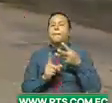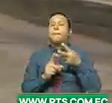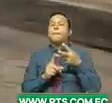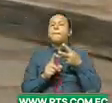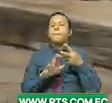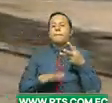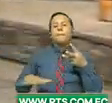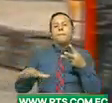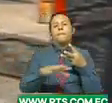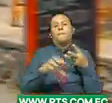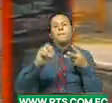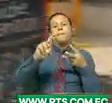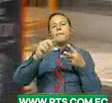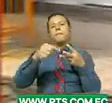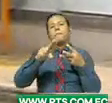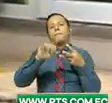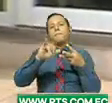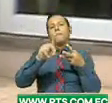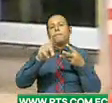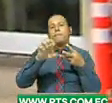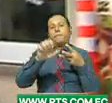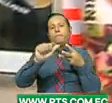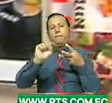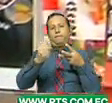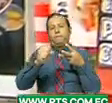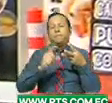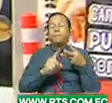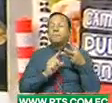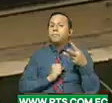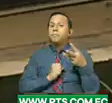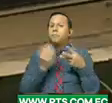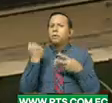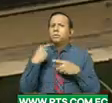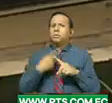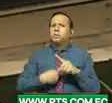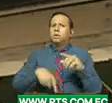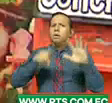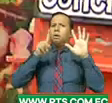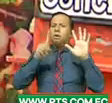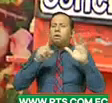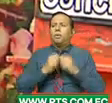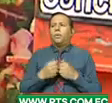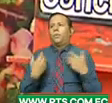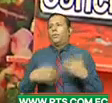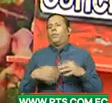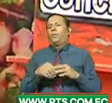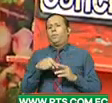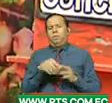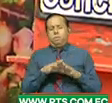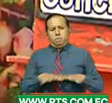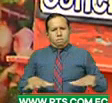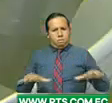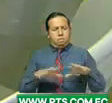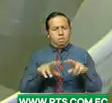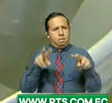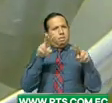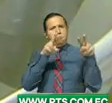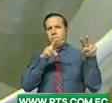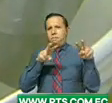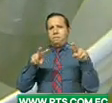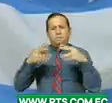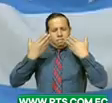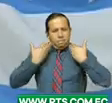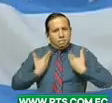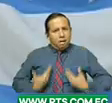sector de las orquídeas, donde abre sus puertas desde hace 6 meses atrás Bollo Tricolor. Su decoración lo dice todo. Camisetas